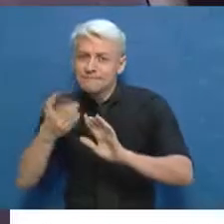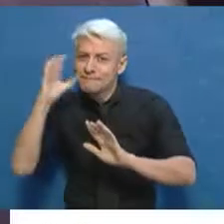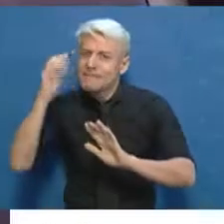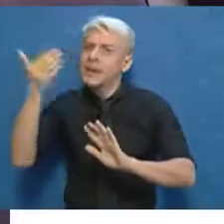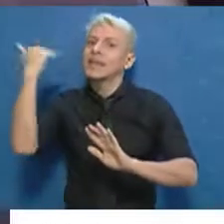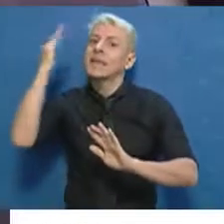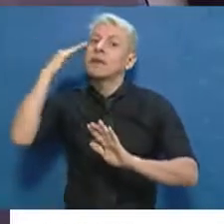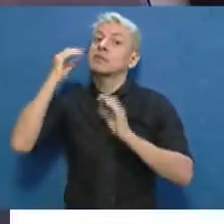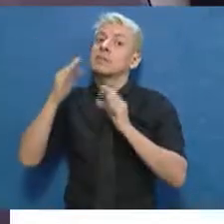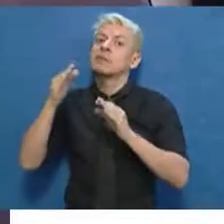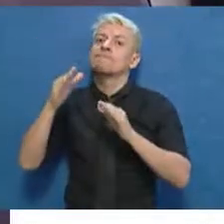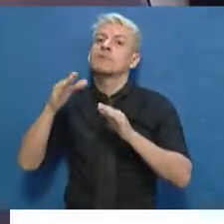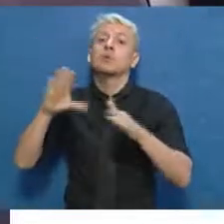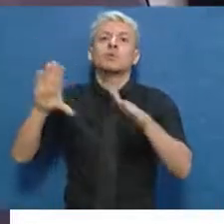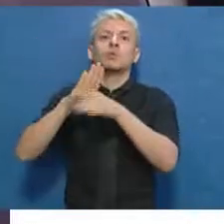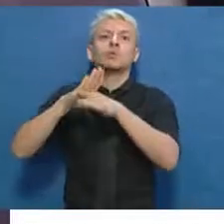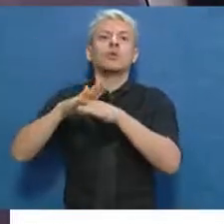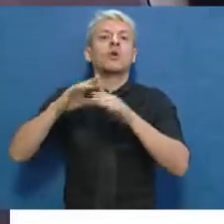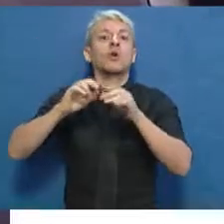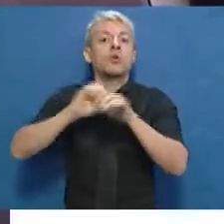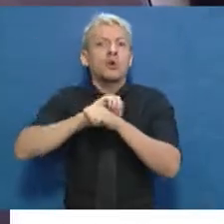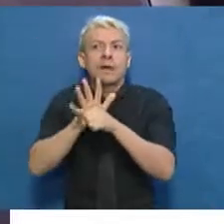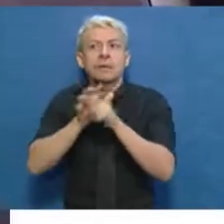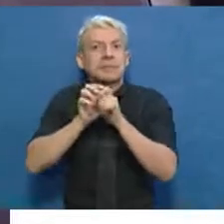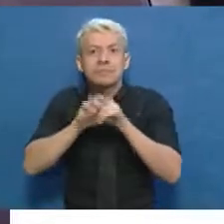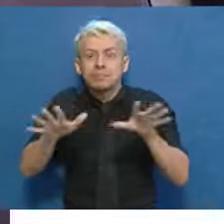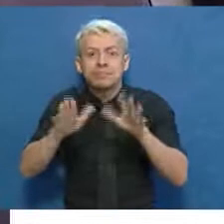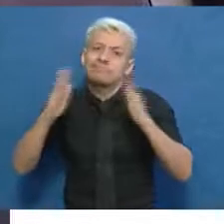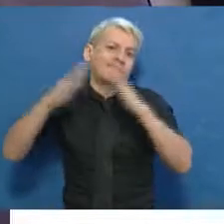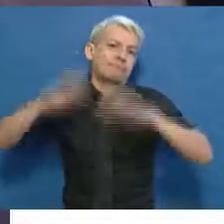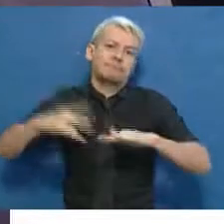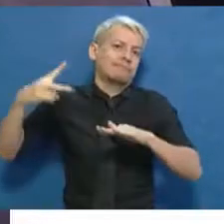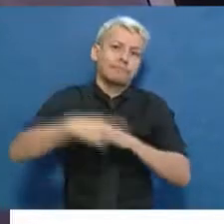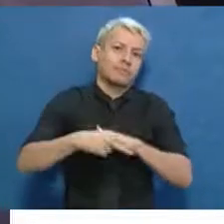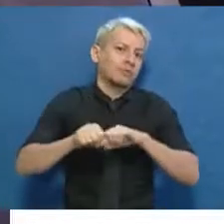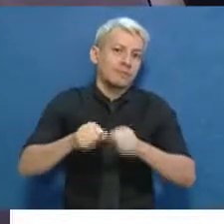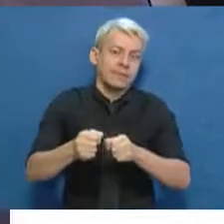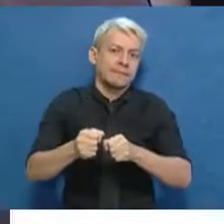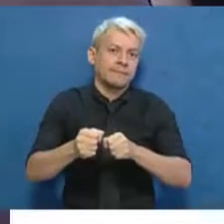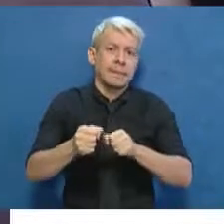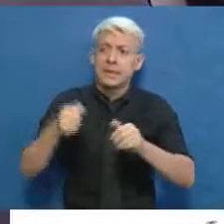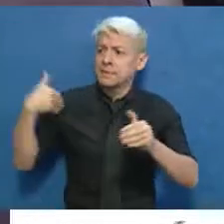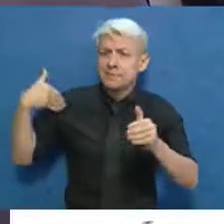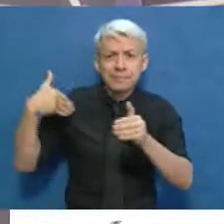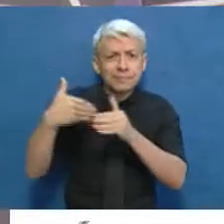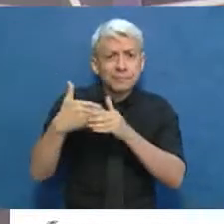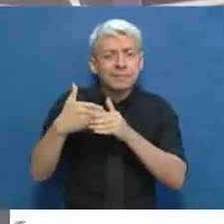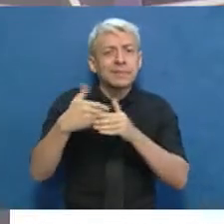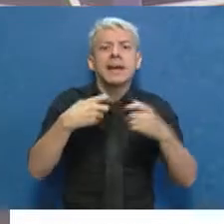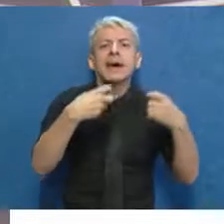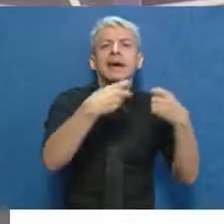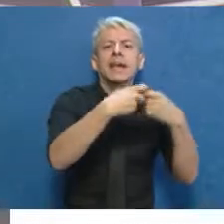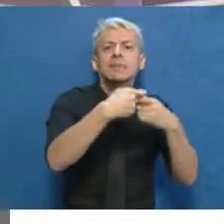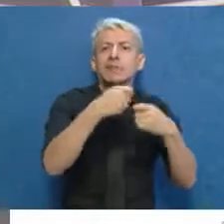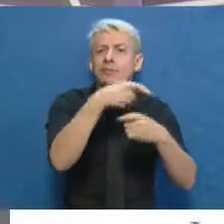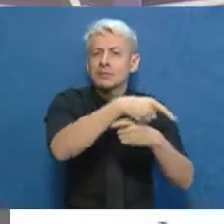mes de marzo, pero por la situación de la pandemia no se pudo continuar. Durante todo este tiempo, los gremios del Estado han estado